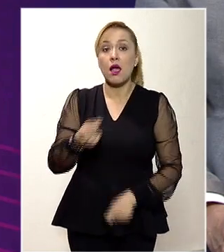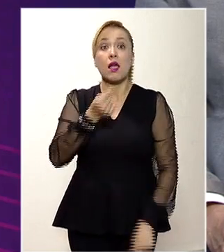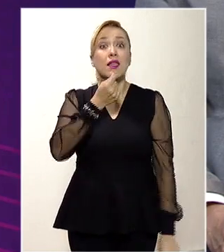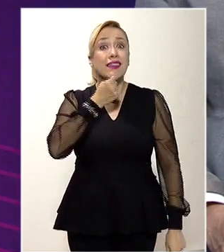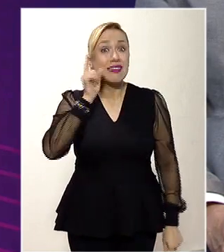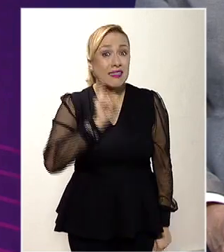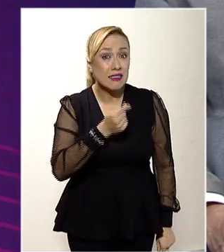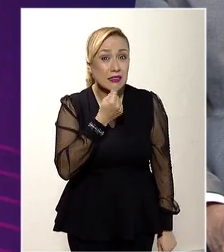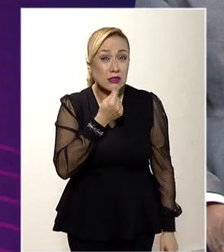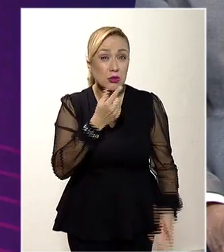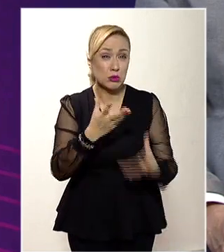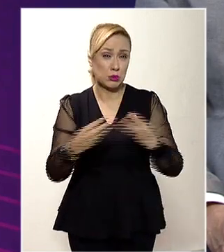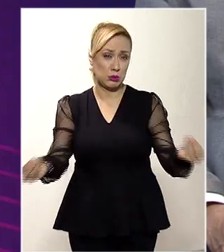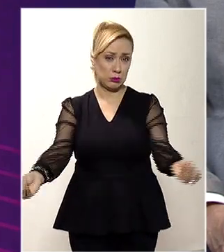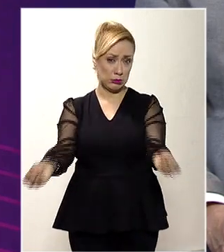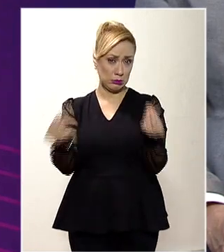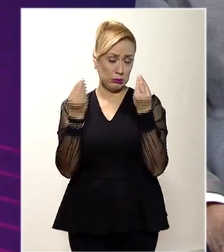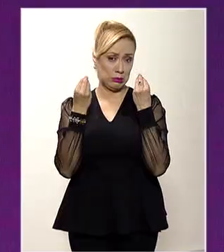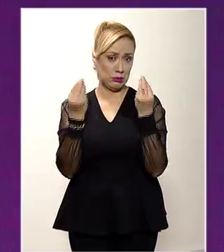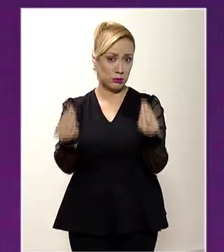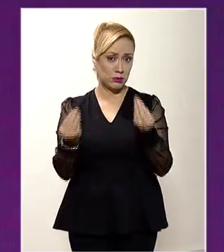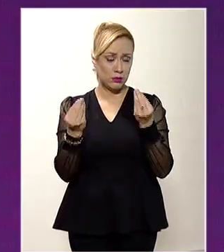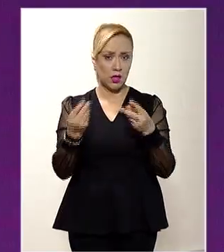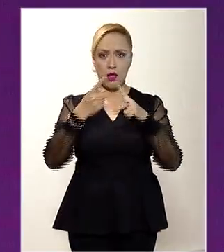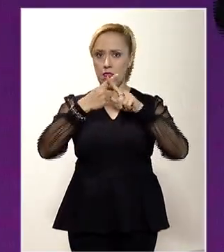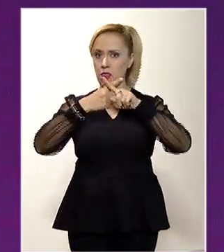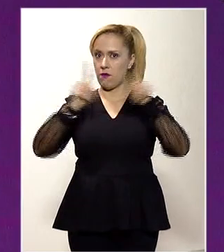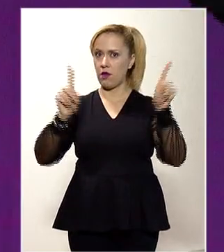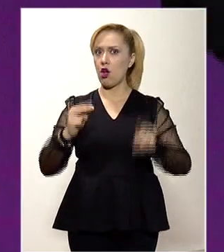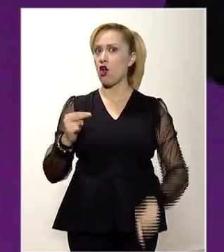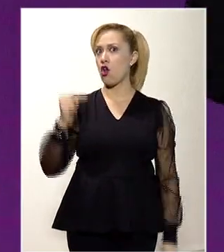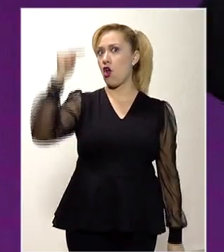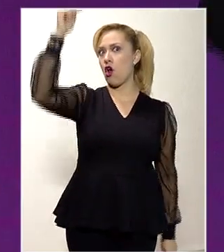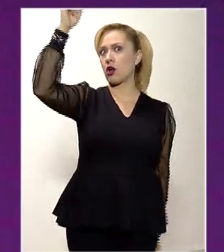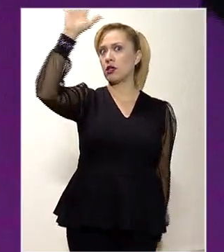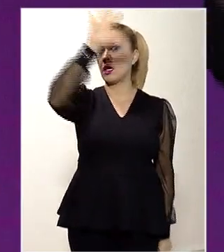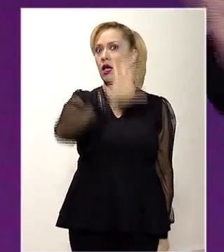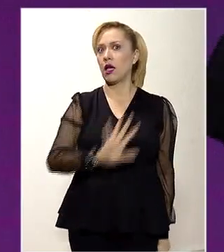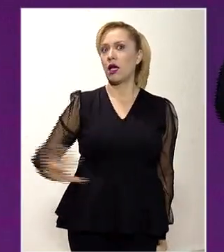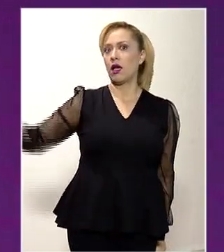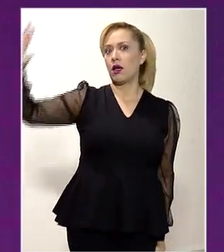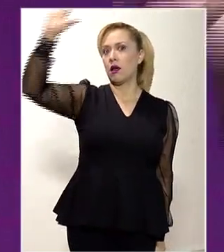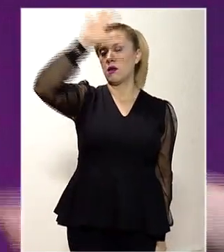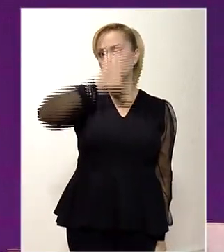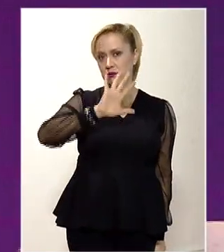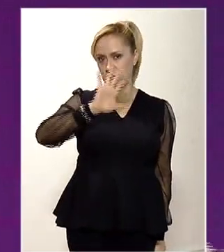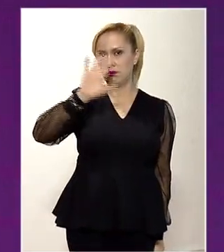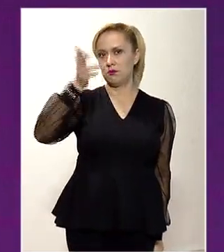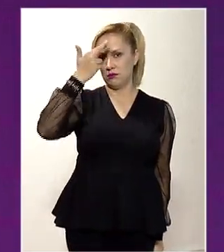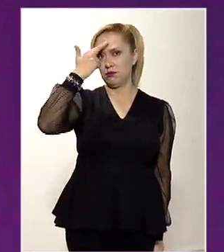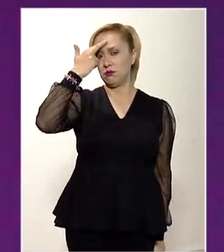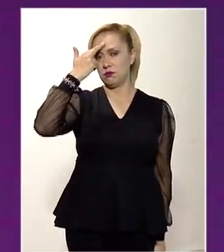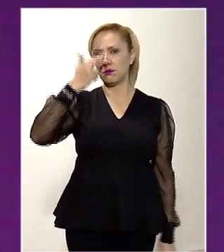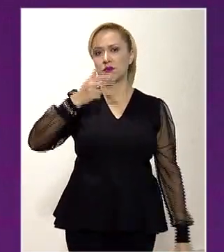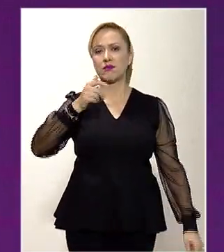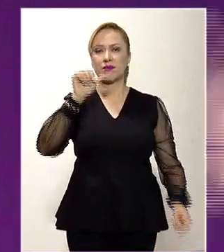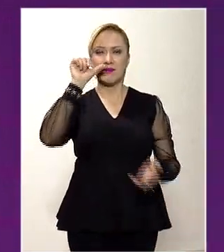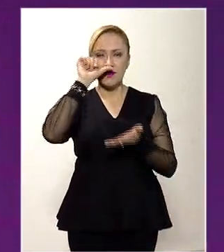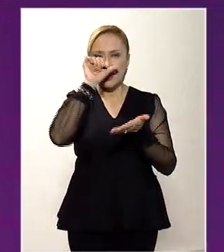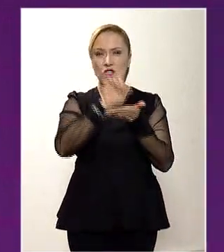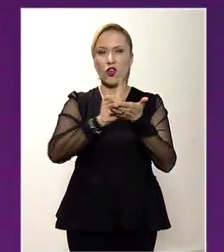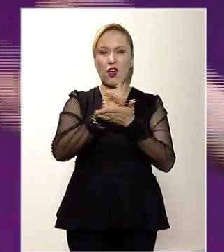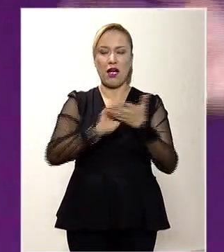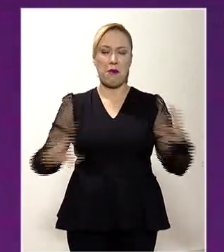Esa es una parte distinta. 2, distintos periodos, ¿no? O sea, en el norte empezó este lío o sea, a propósito de la guerra contra el narco, cuando